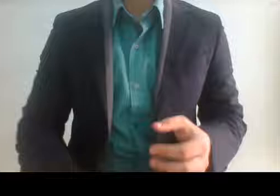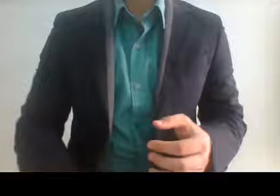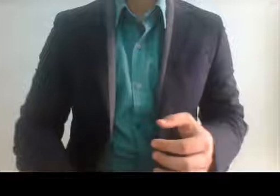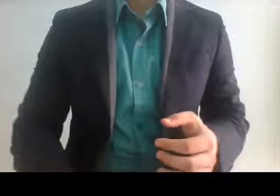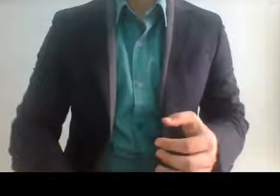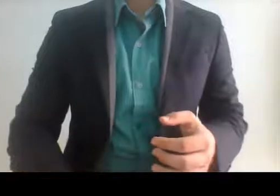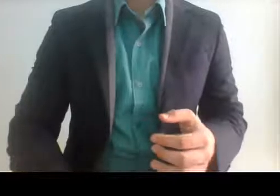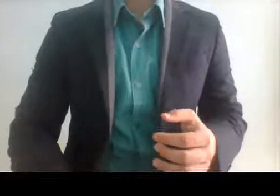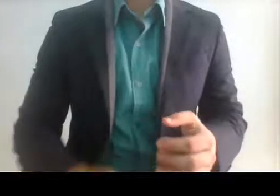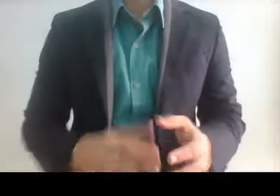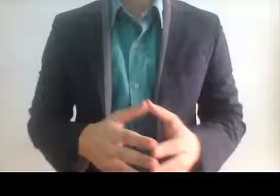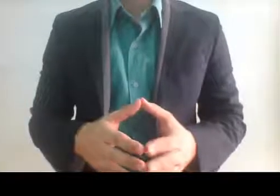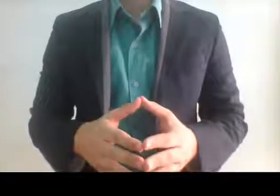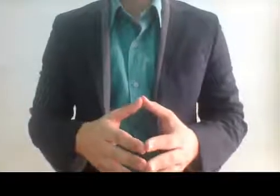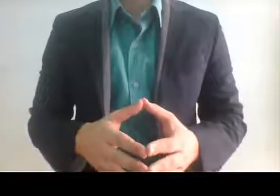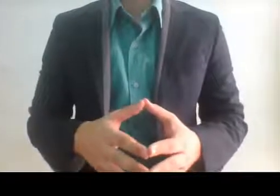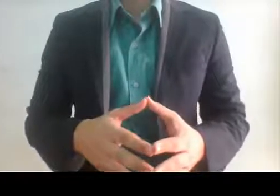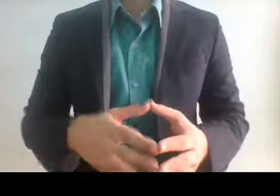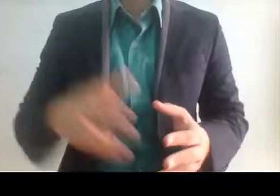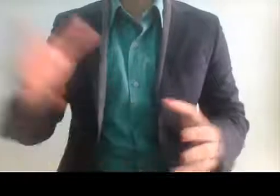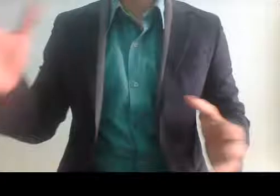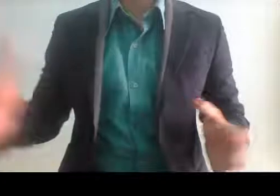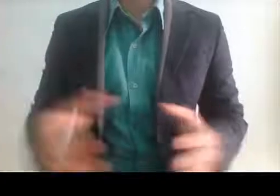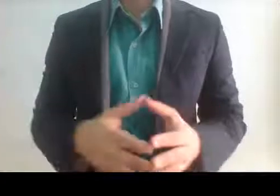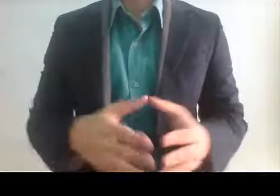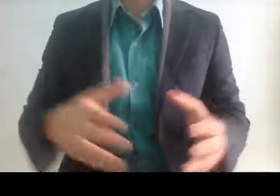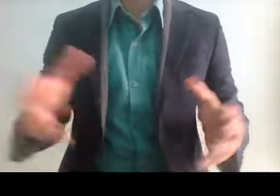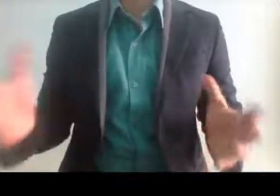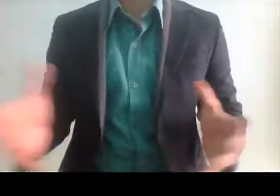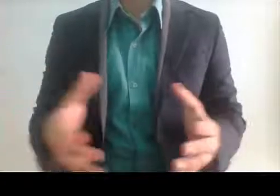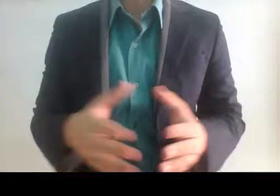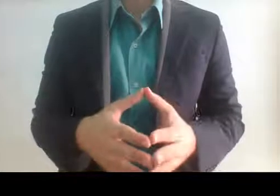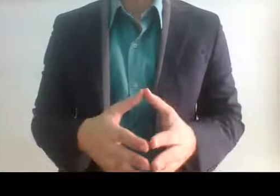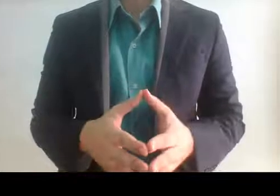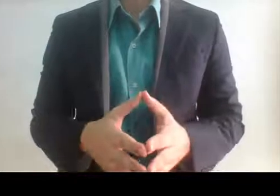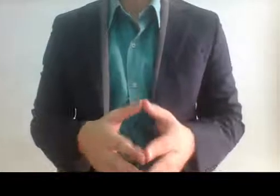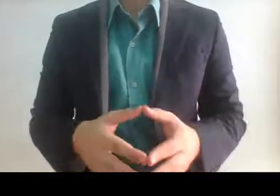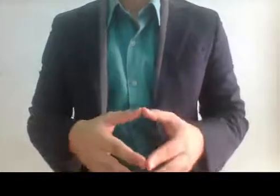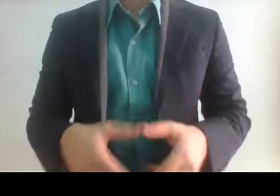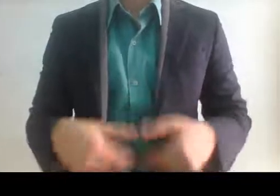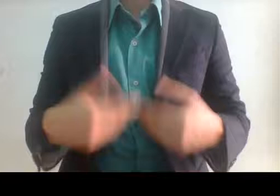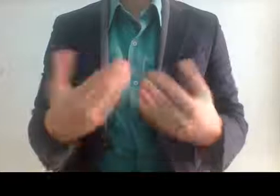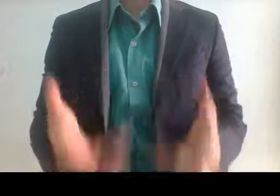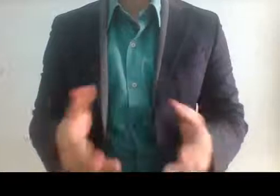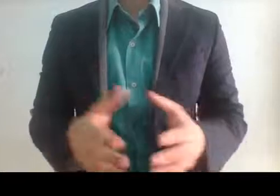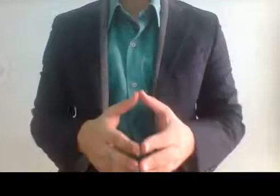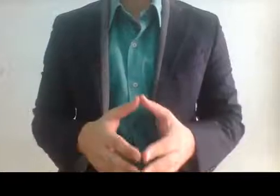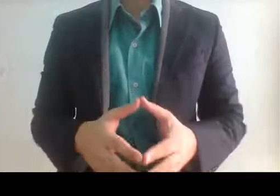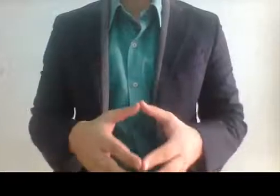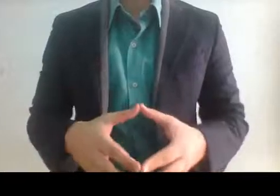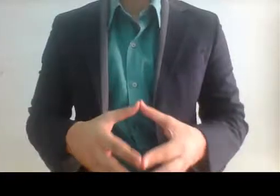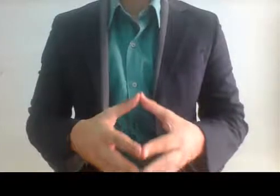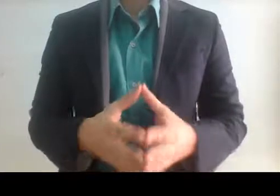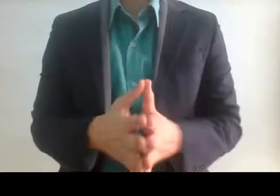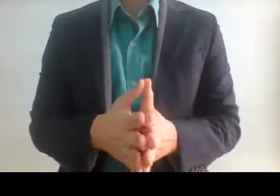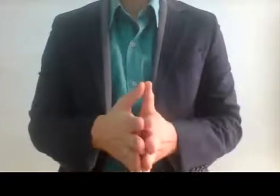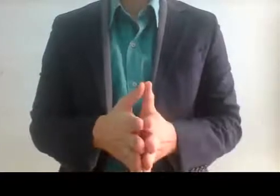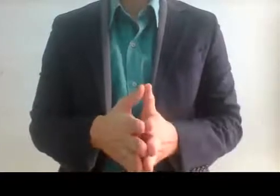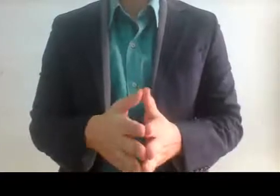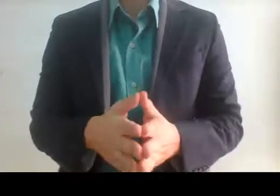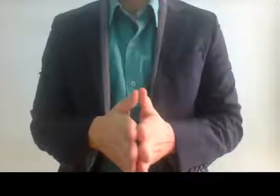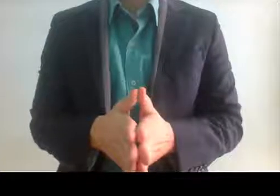de decomisos pues fue poner todo con respecto a la fiscalía, mandar todo este tipo de elementos para que se iniciaran las investigaciones, se